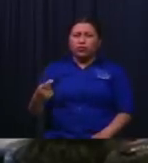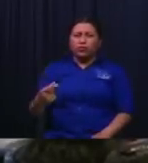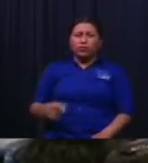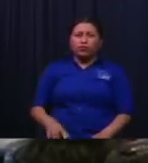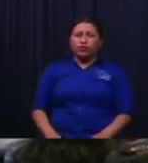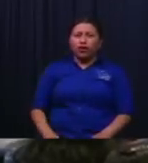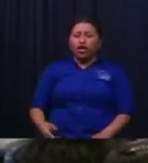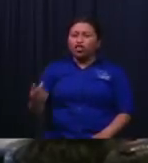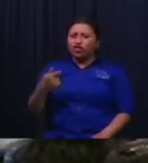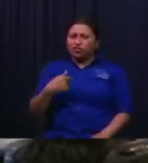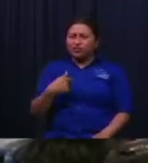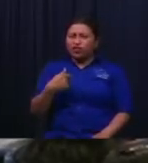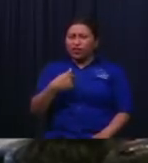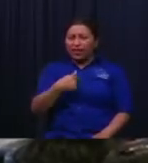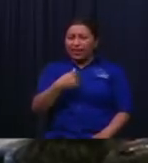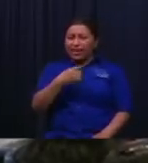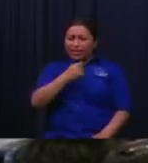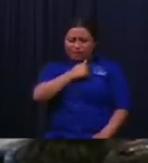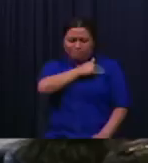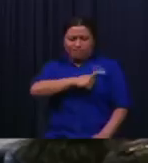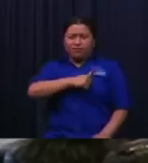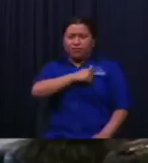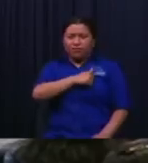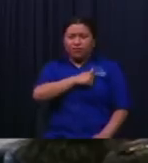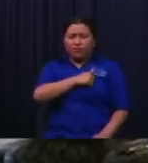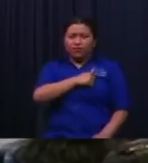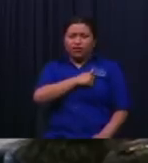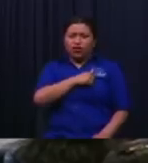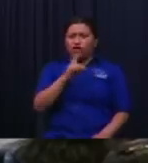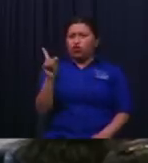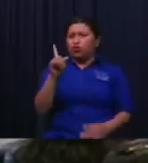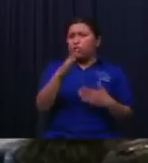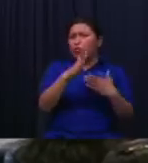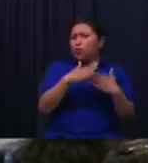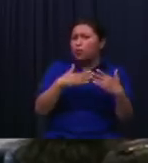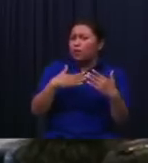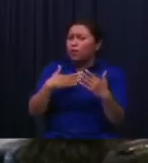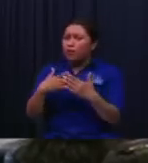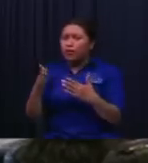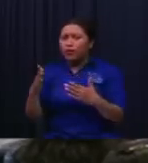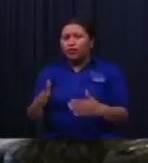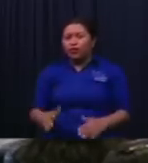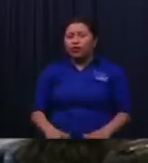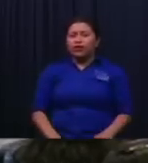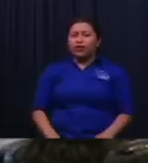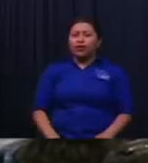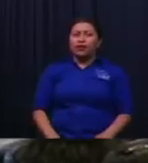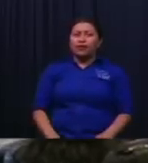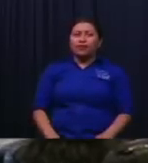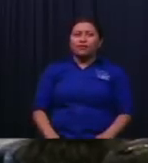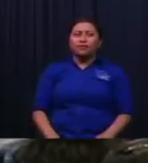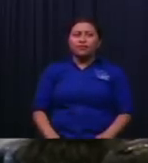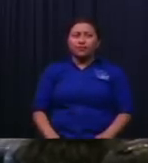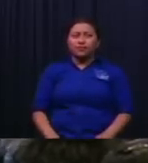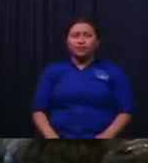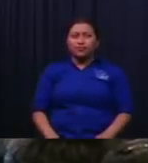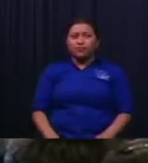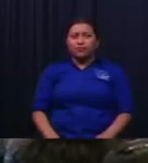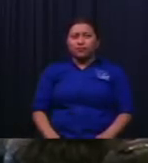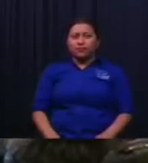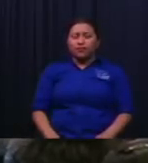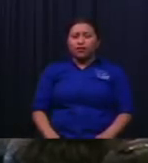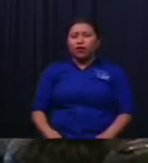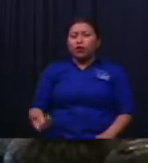mi carácter, soy de Oriente. No importa. Aunque sea de Oriente Medio, que son bien peleoneros, pero